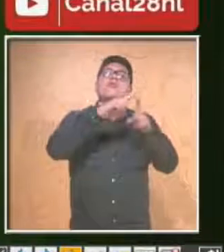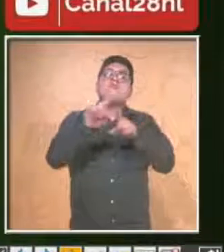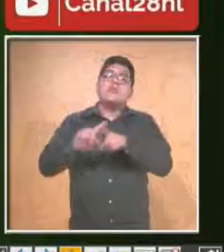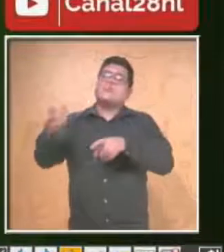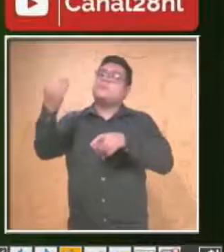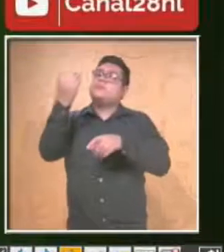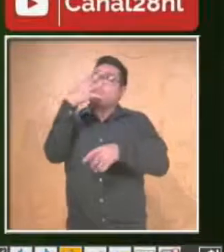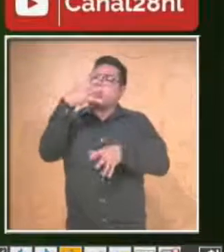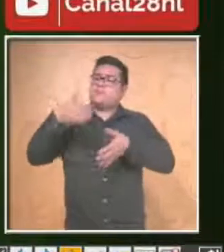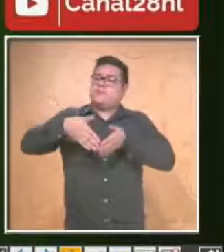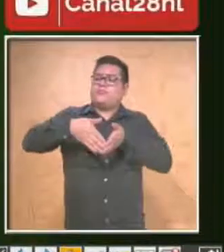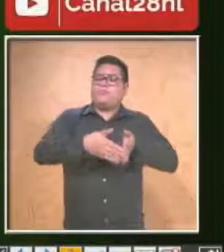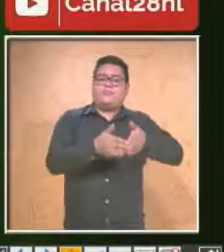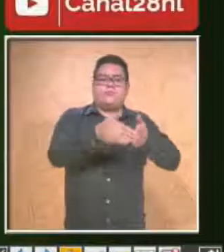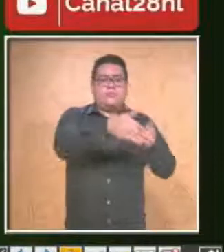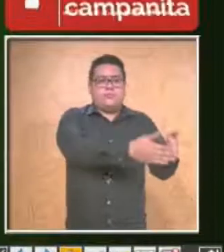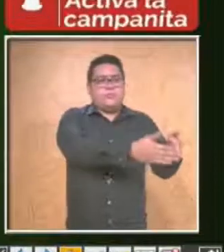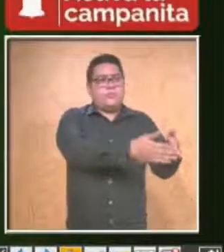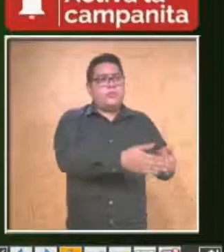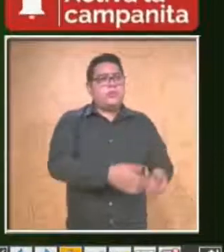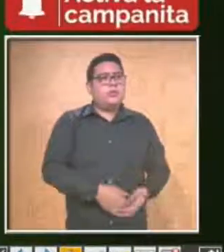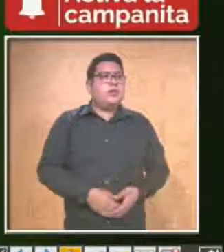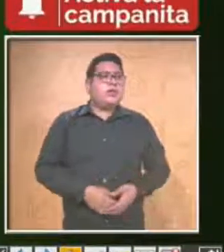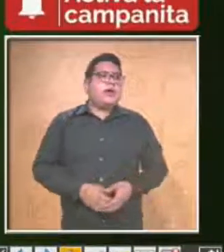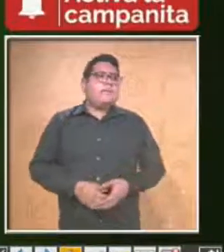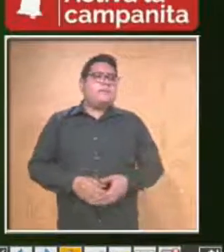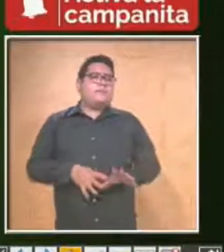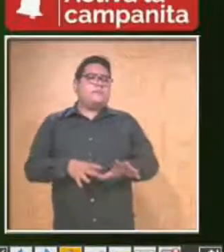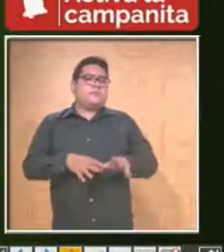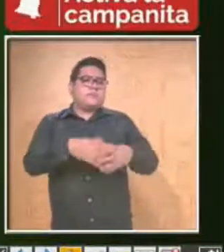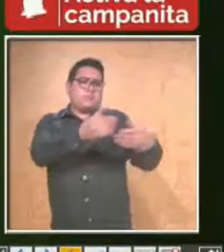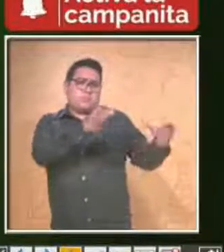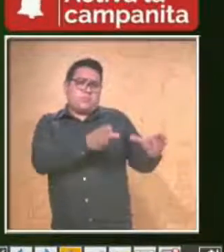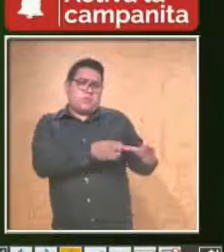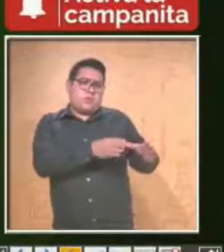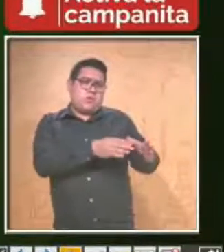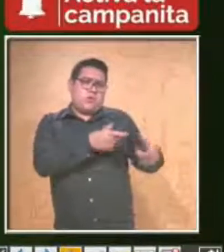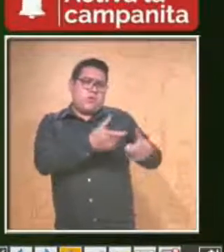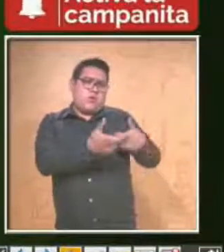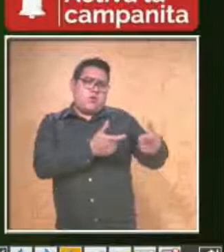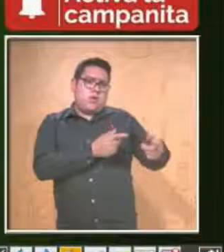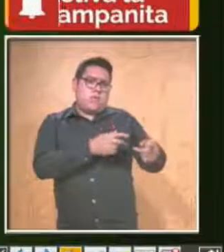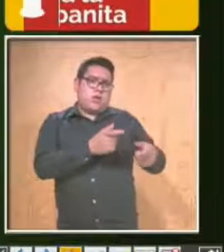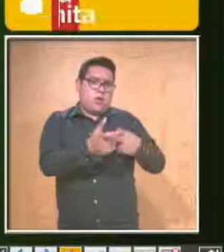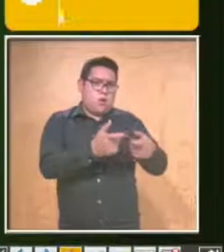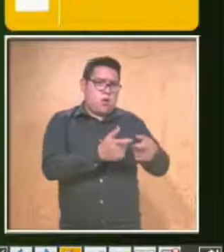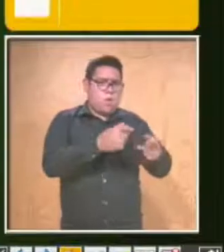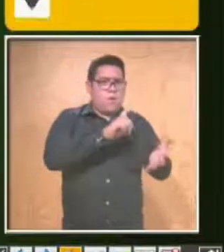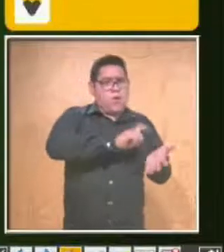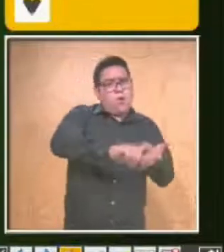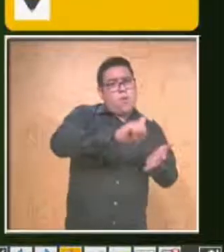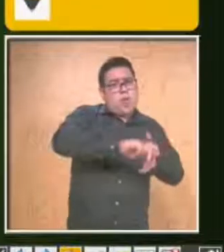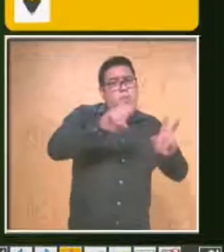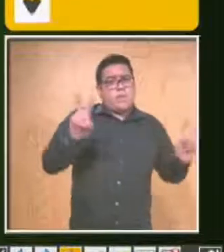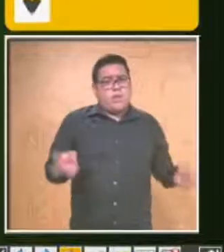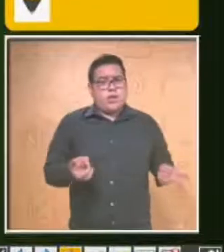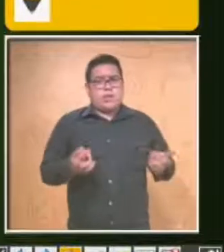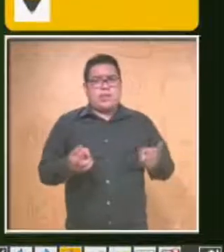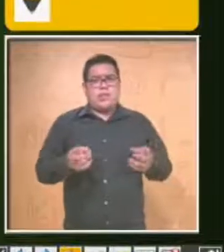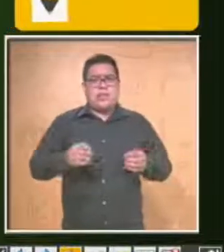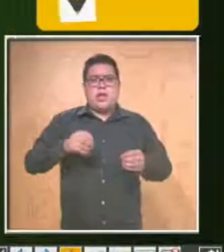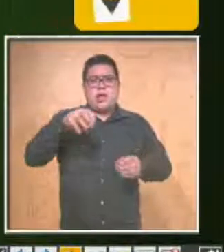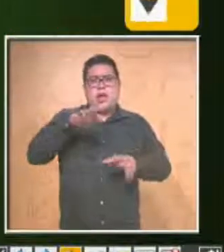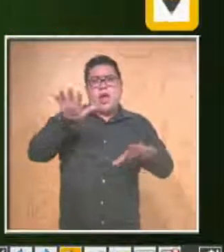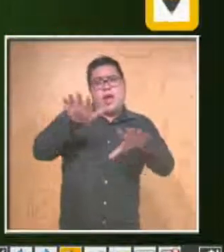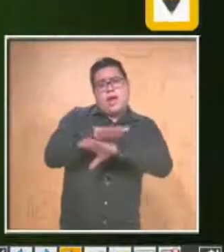Con esto puedo decirte que el capitalismo comercial naviero se inicia, es decir, el intercambio de mercancías